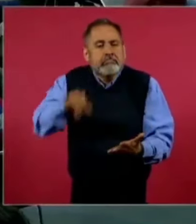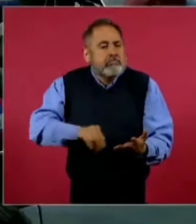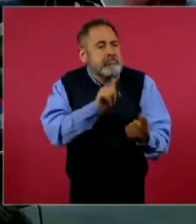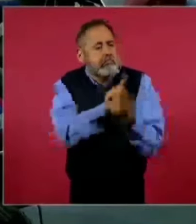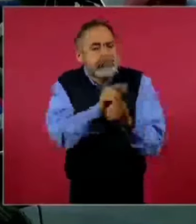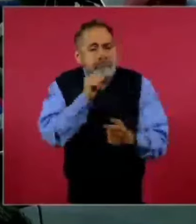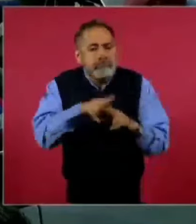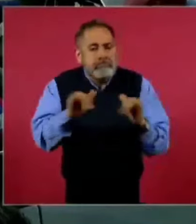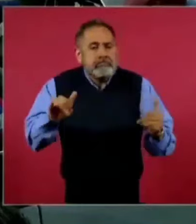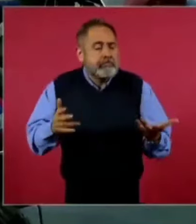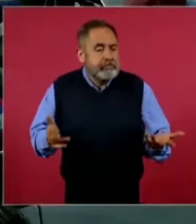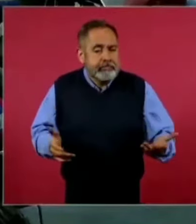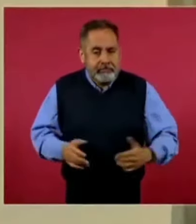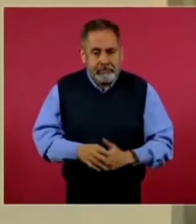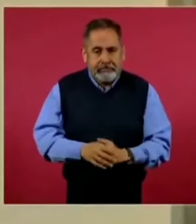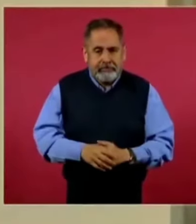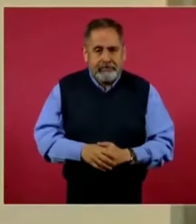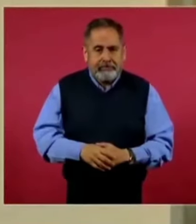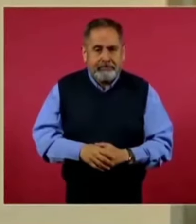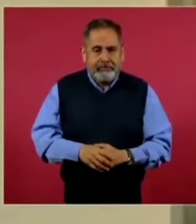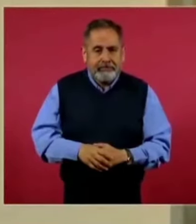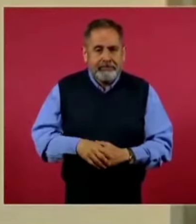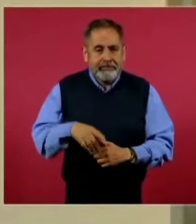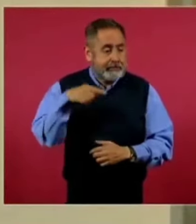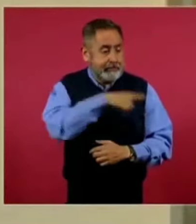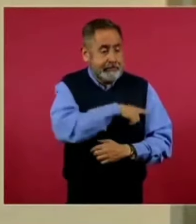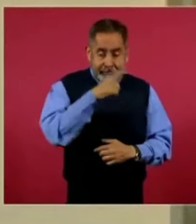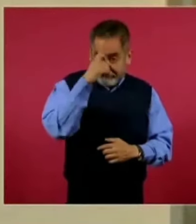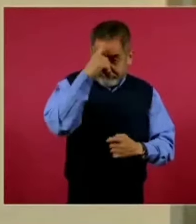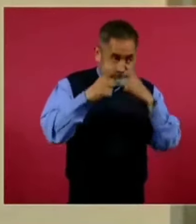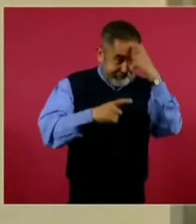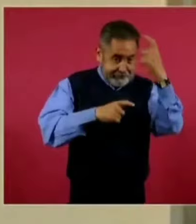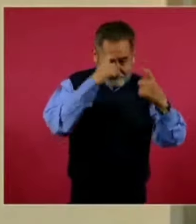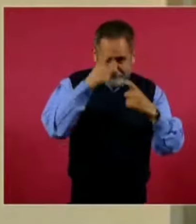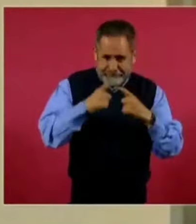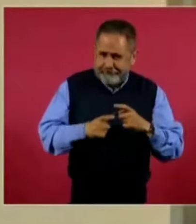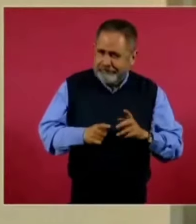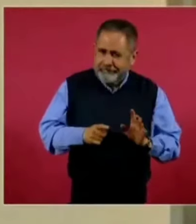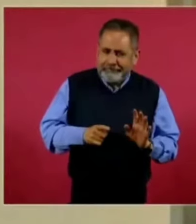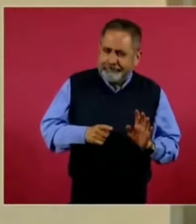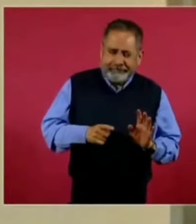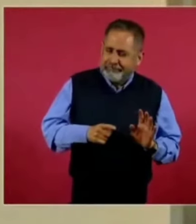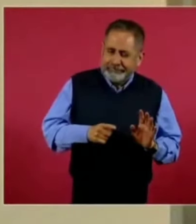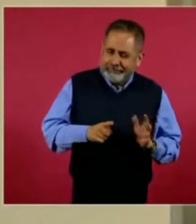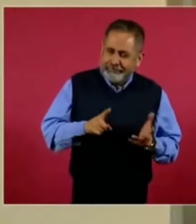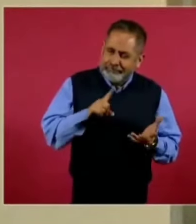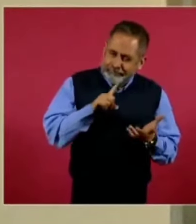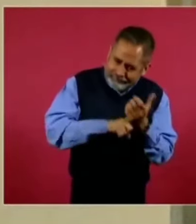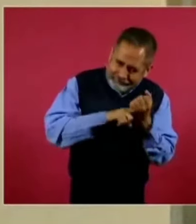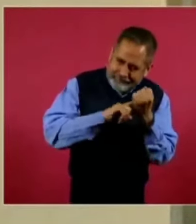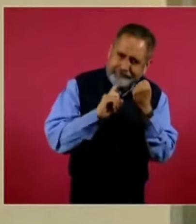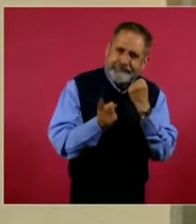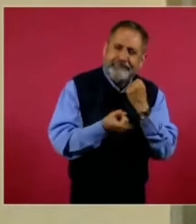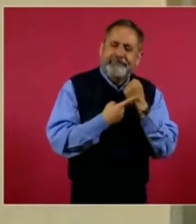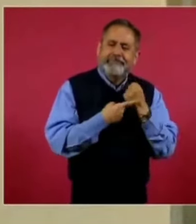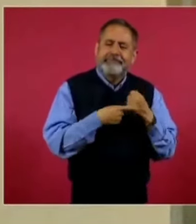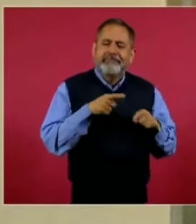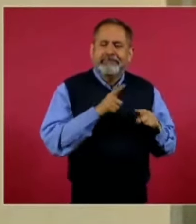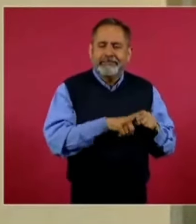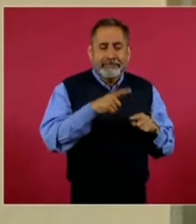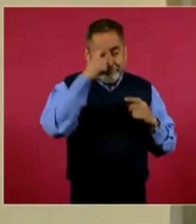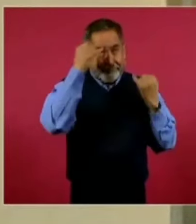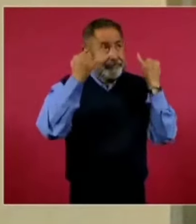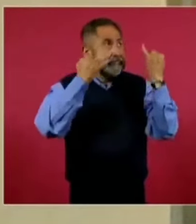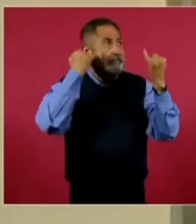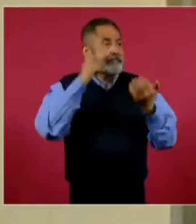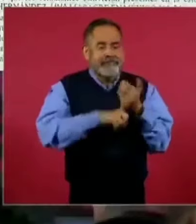Pero no es que la señora invente nada más. No solo es que tenga mucha